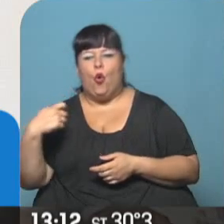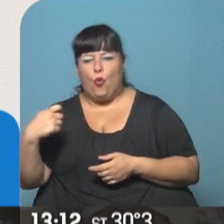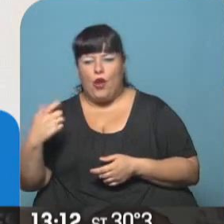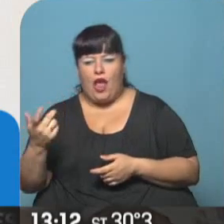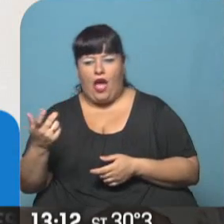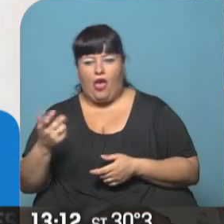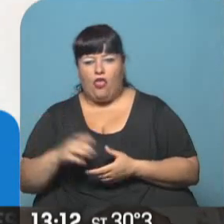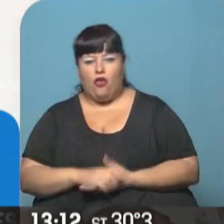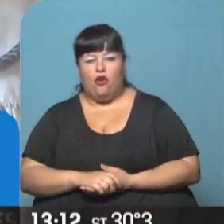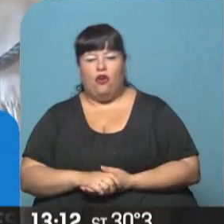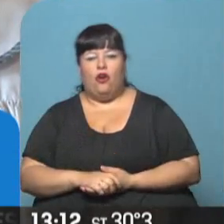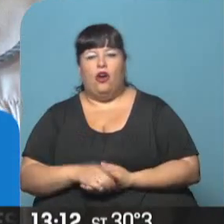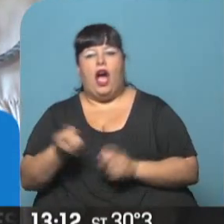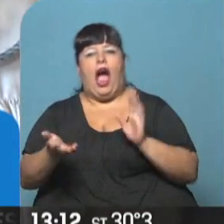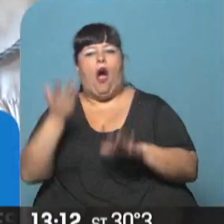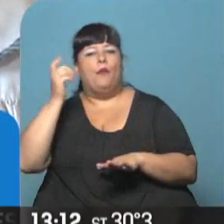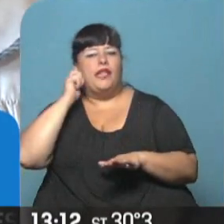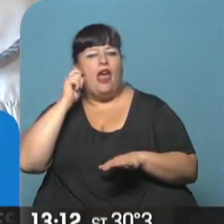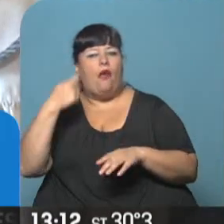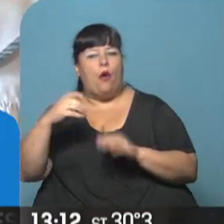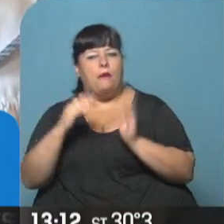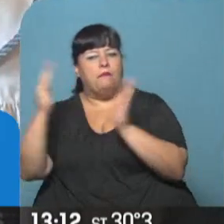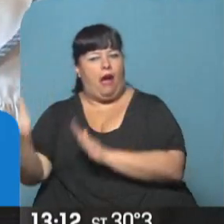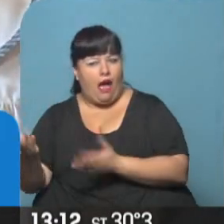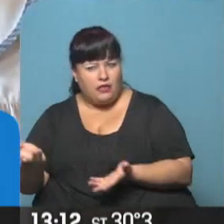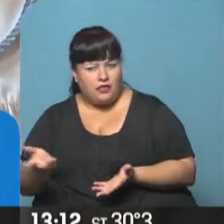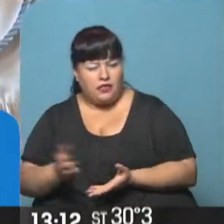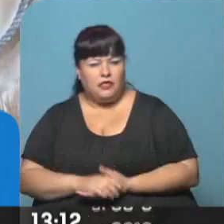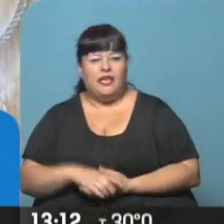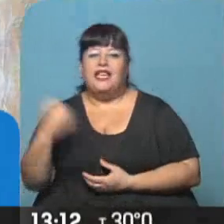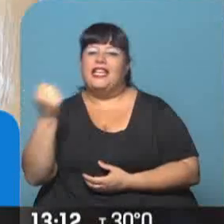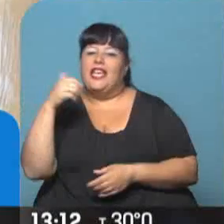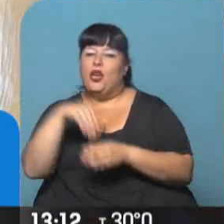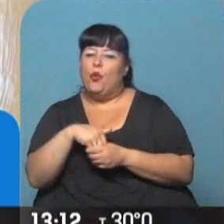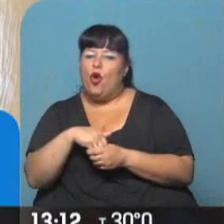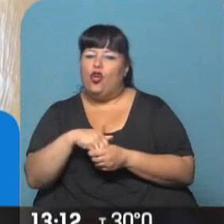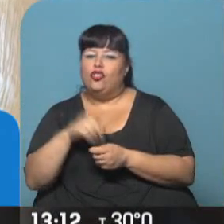jubilaciones. Eleva de la edad jubilatoria. Quieren votar